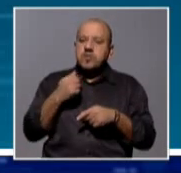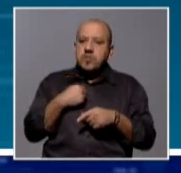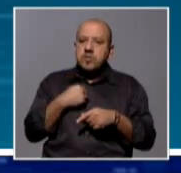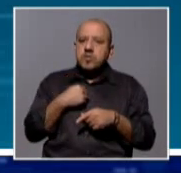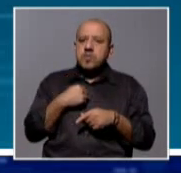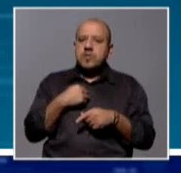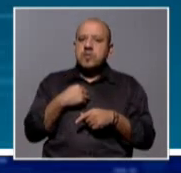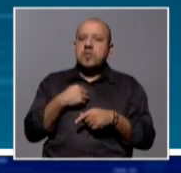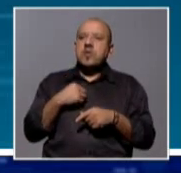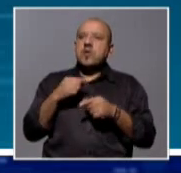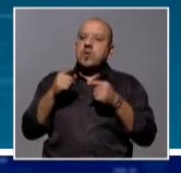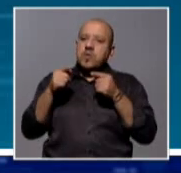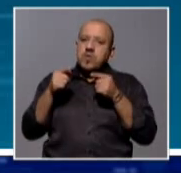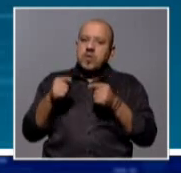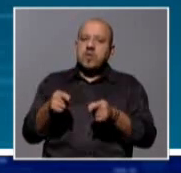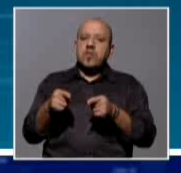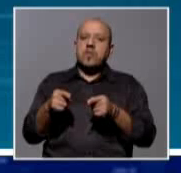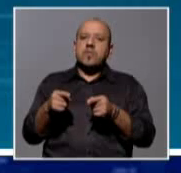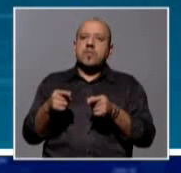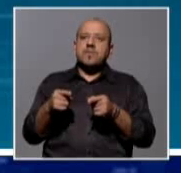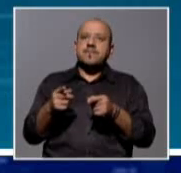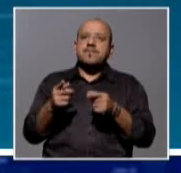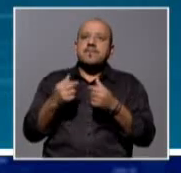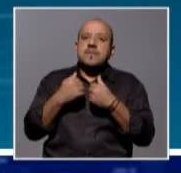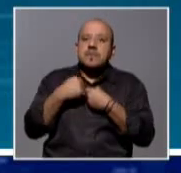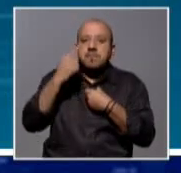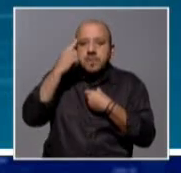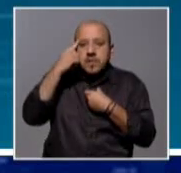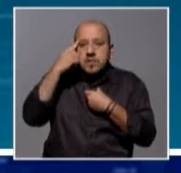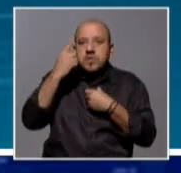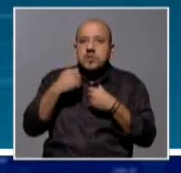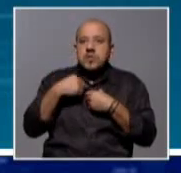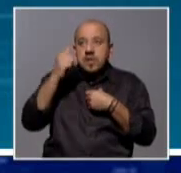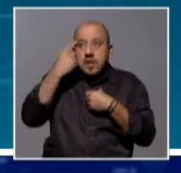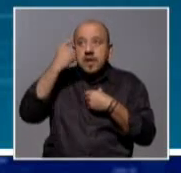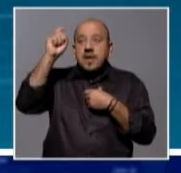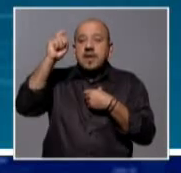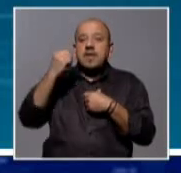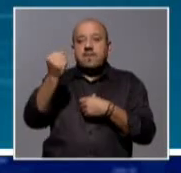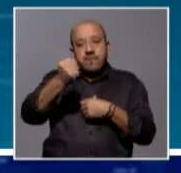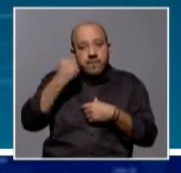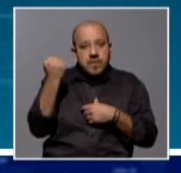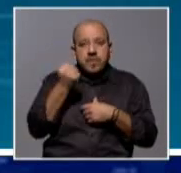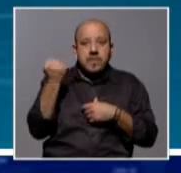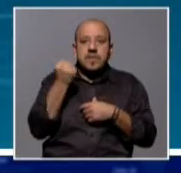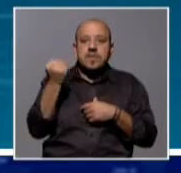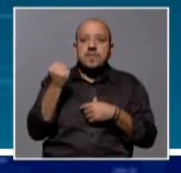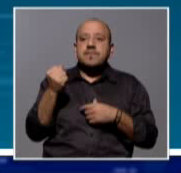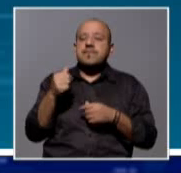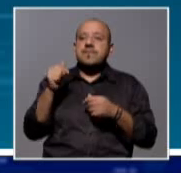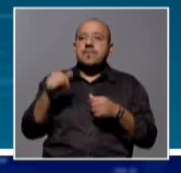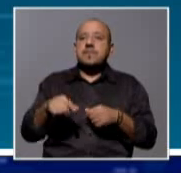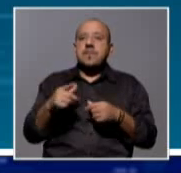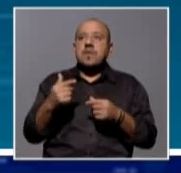con ese pequeño granito de arena, me parece que la idea fundamental, la idea que nos lleva a hacerlo, el